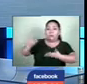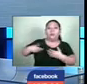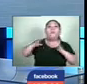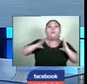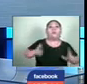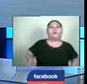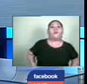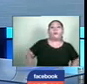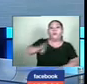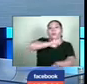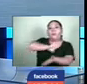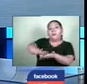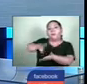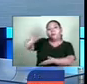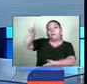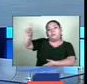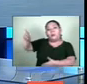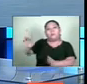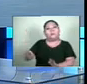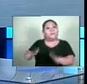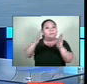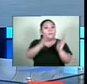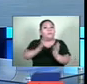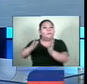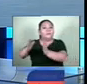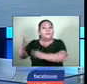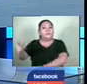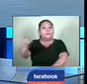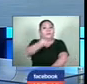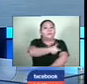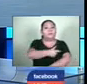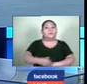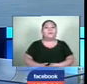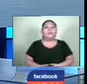por el gobierno central como parte del plan de inmunización.